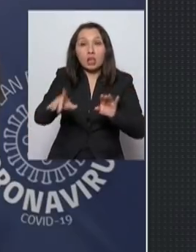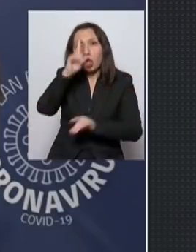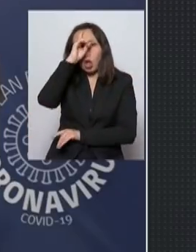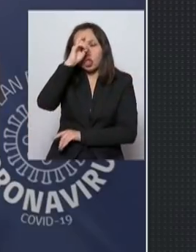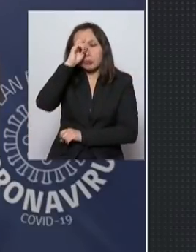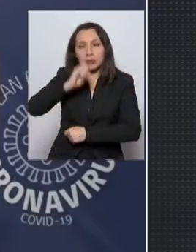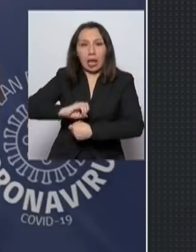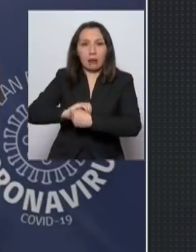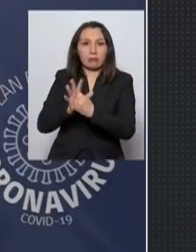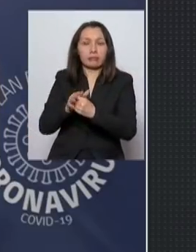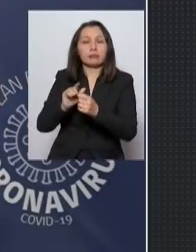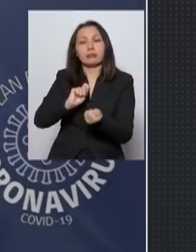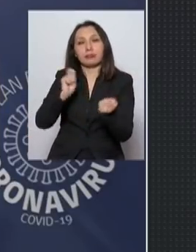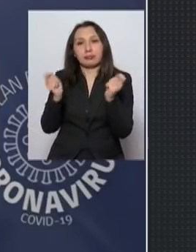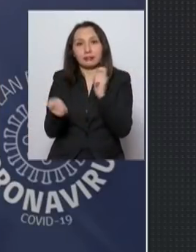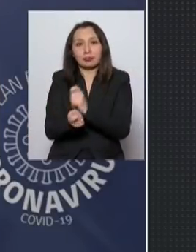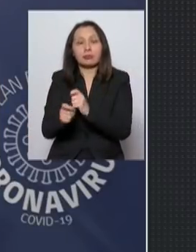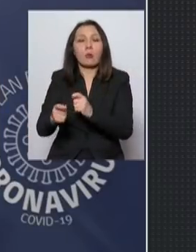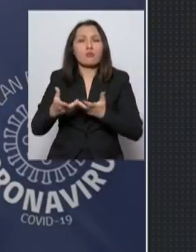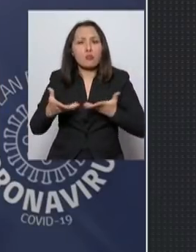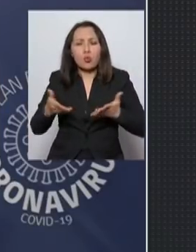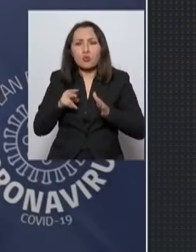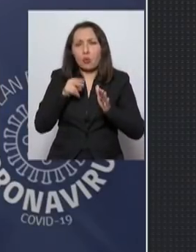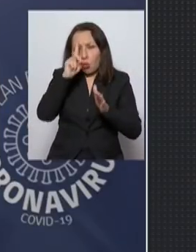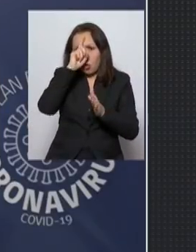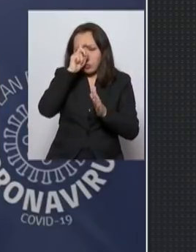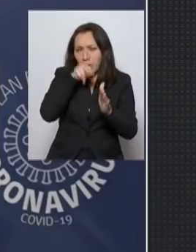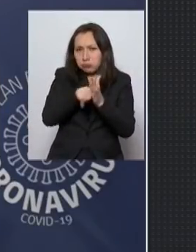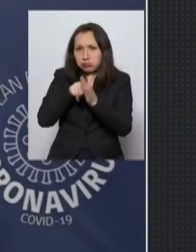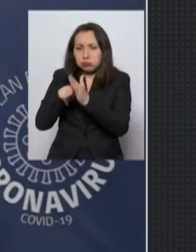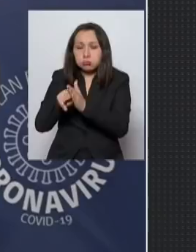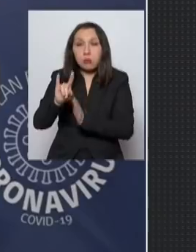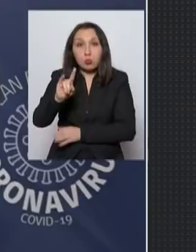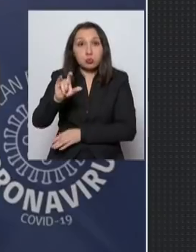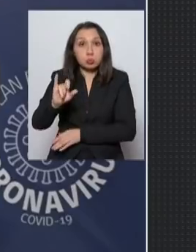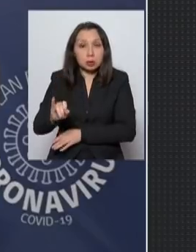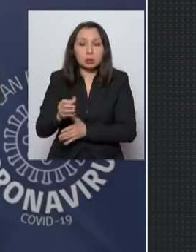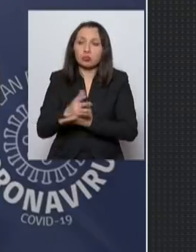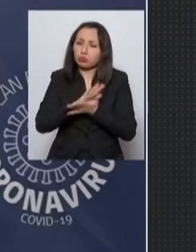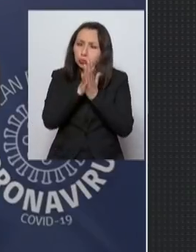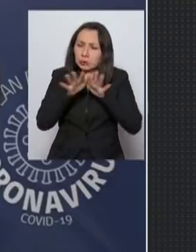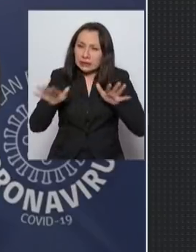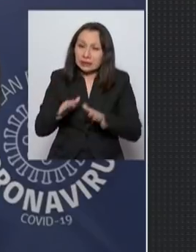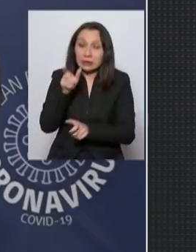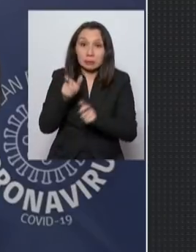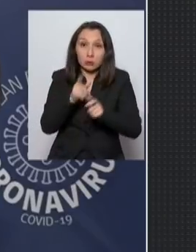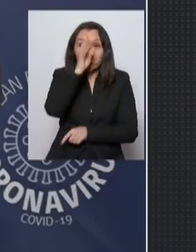gran capacidad de tratamiento intensivo. Y todos esos esfuerzos y la disposición del